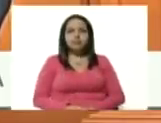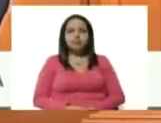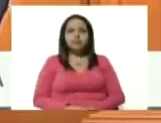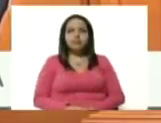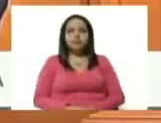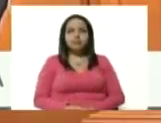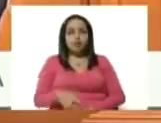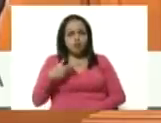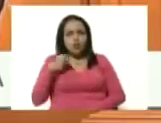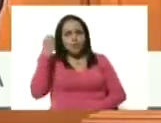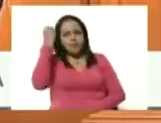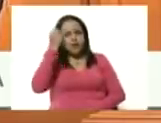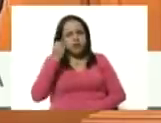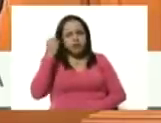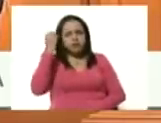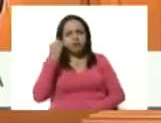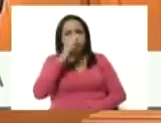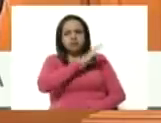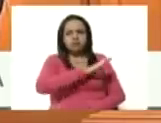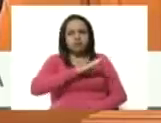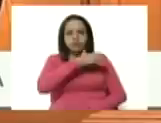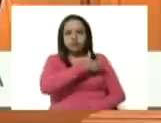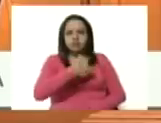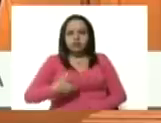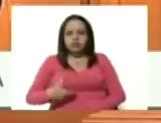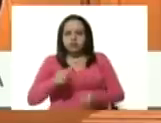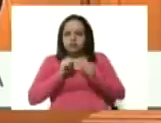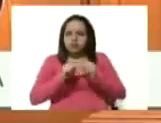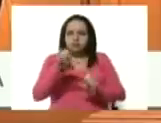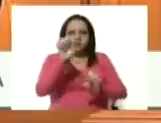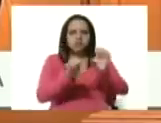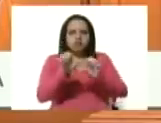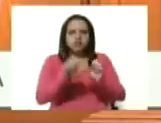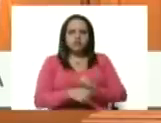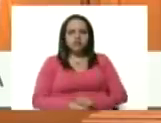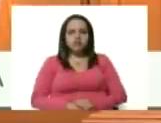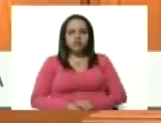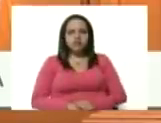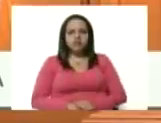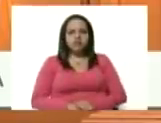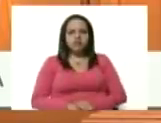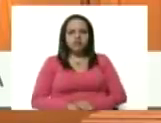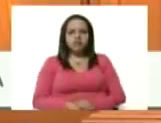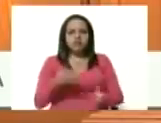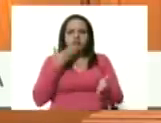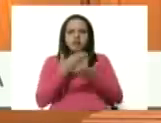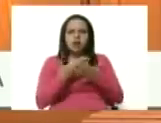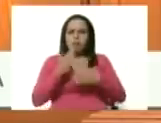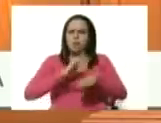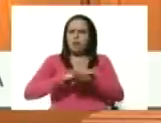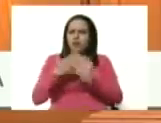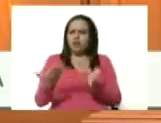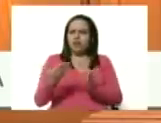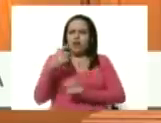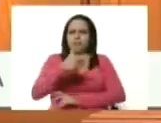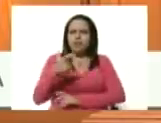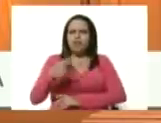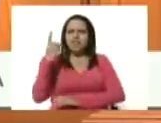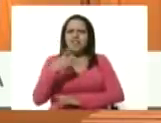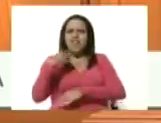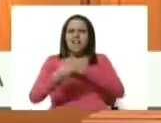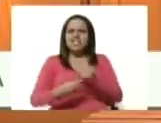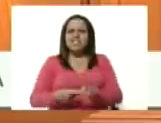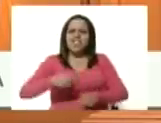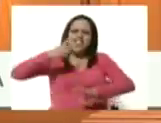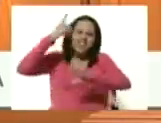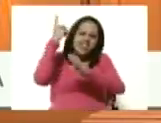Yo lo pienso. La Comisión Presidencial sigue evaluando opciones. Pero ¿por qué tenemos que sacar un decreto para hacerlo uso obligatorio y si